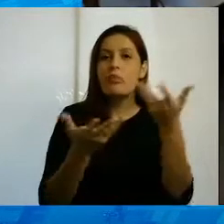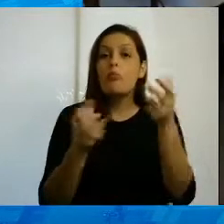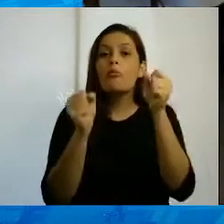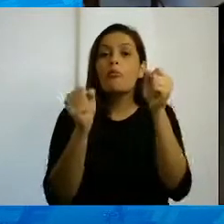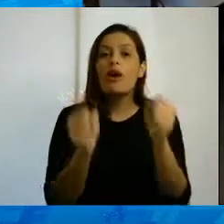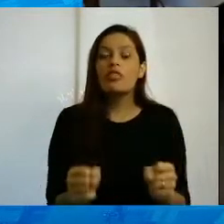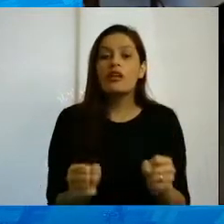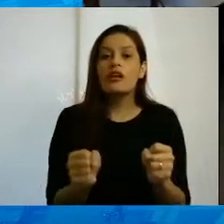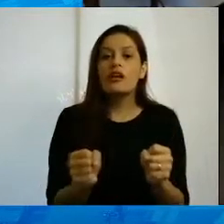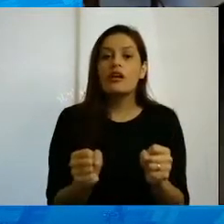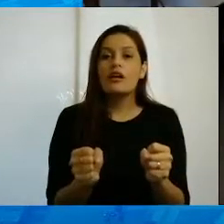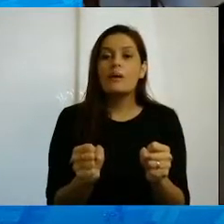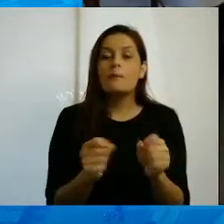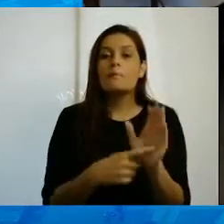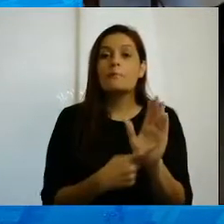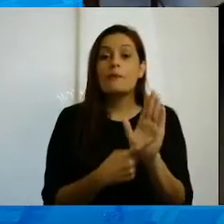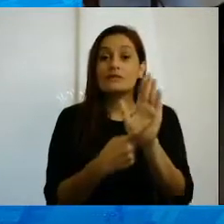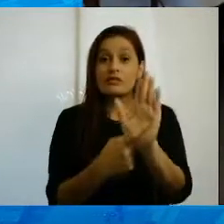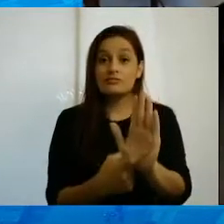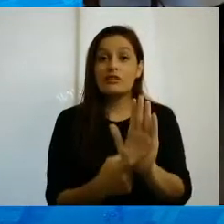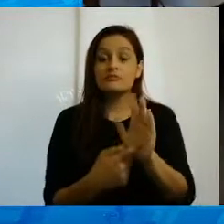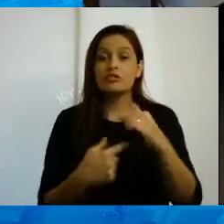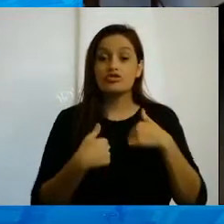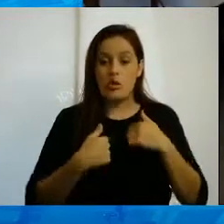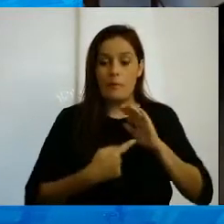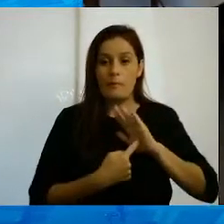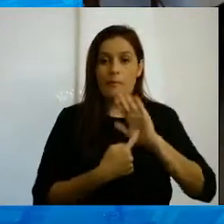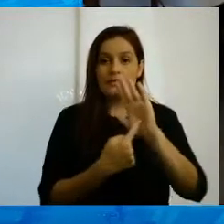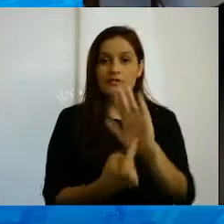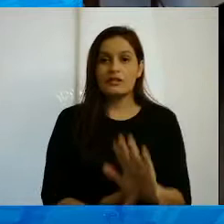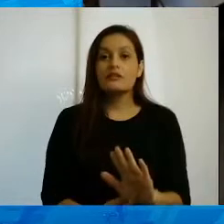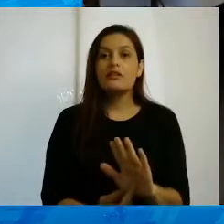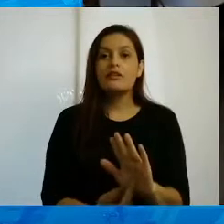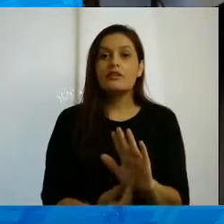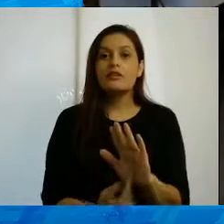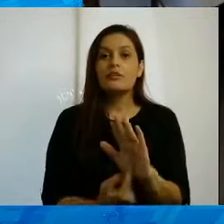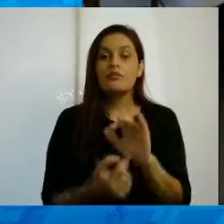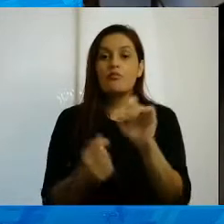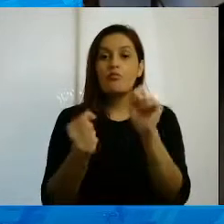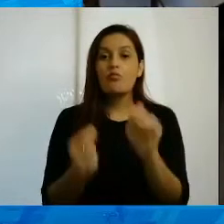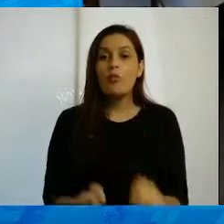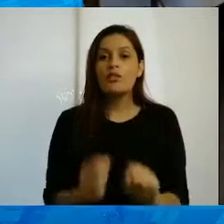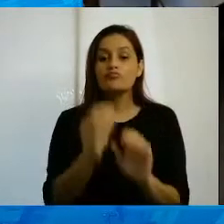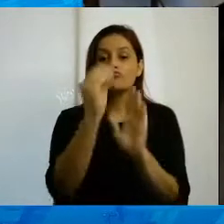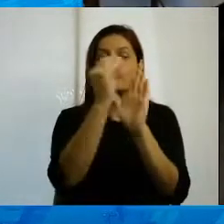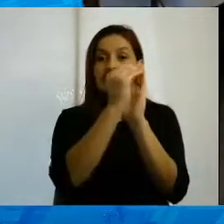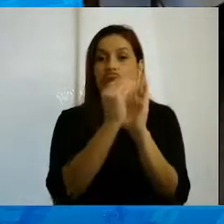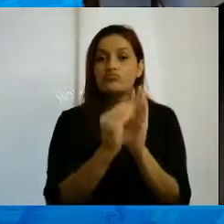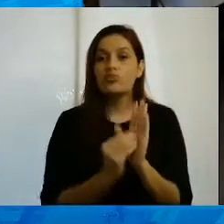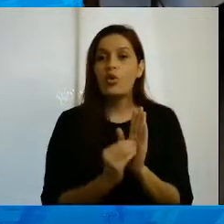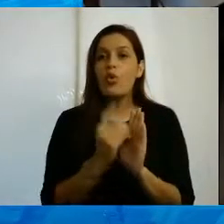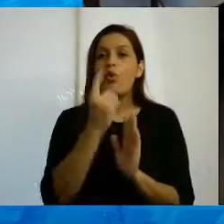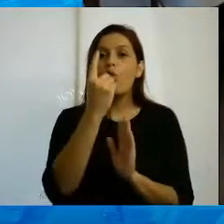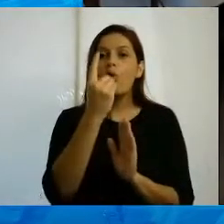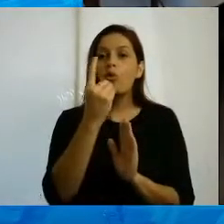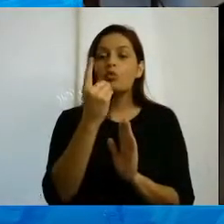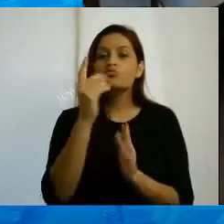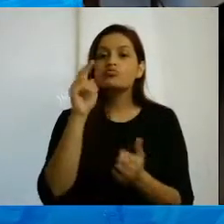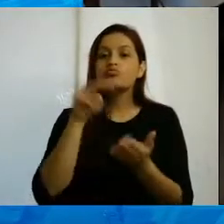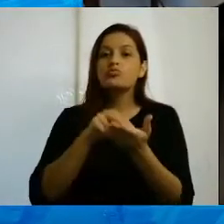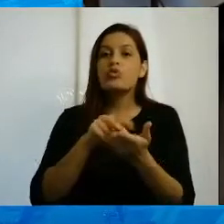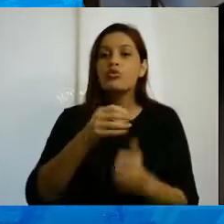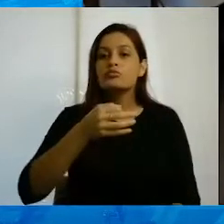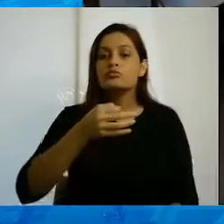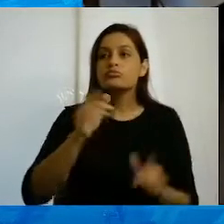poder presentarnos y poder en algún momento agendar una intervención en el